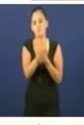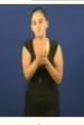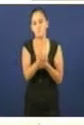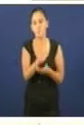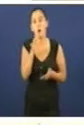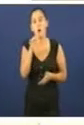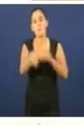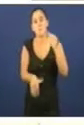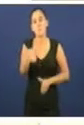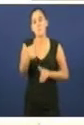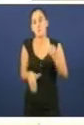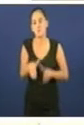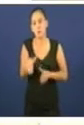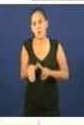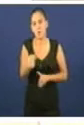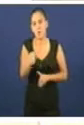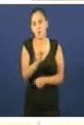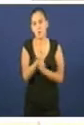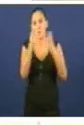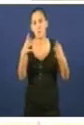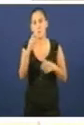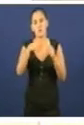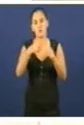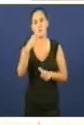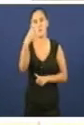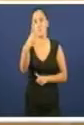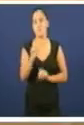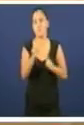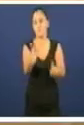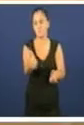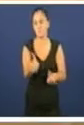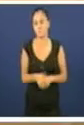a continuación a enmenda número treinta e dos votamos.